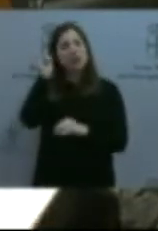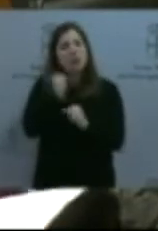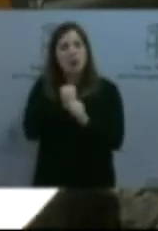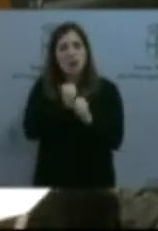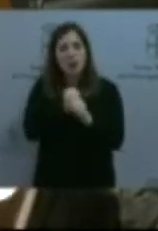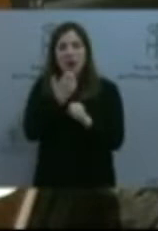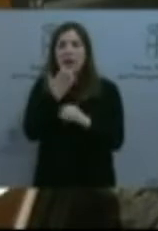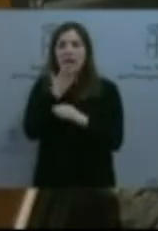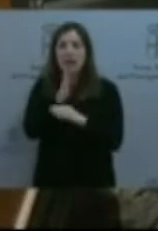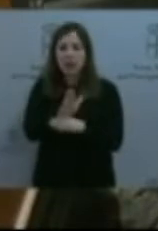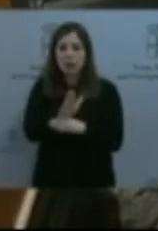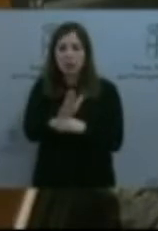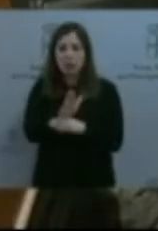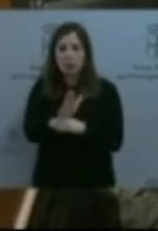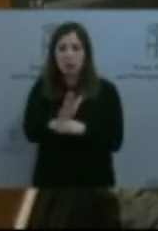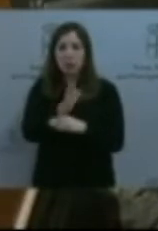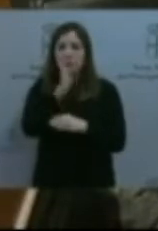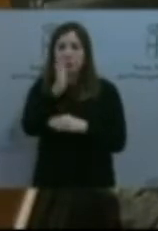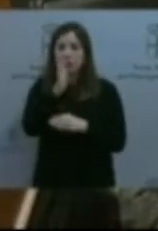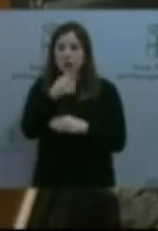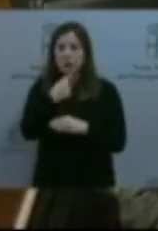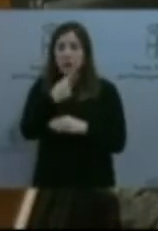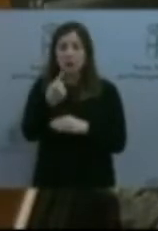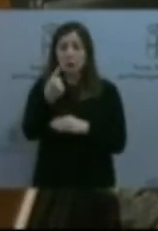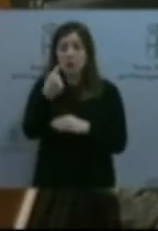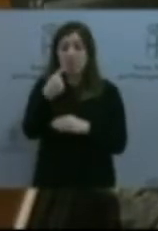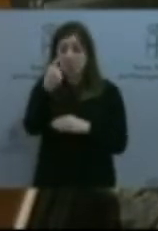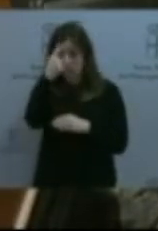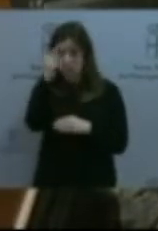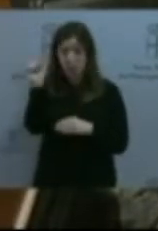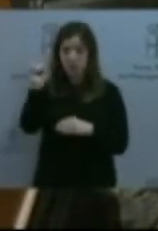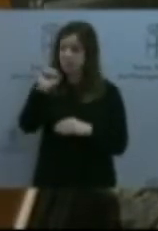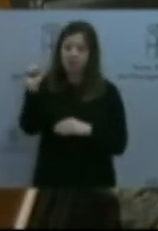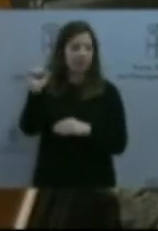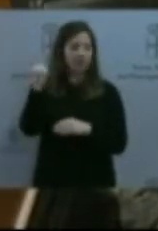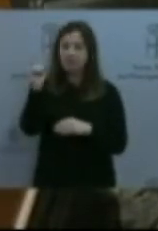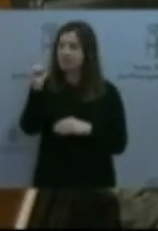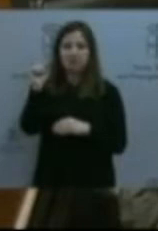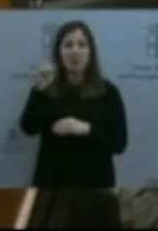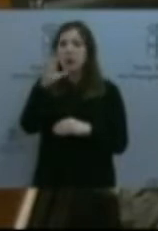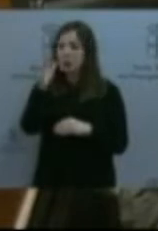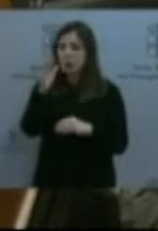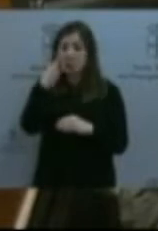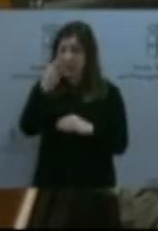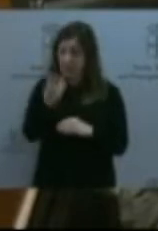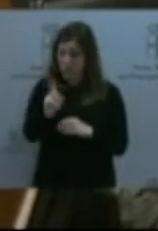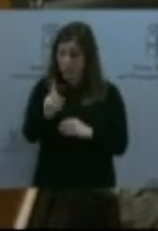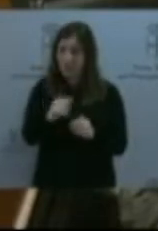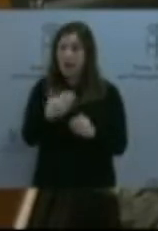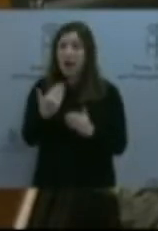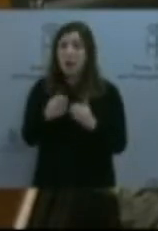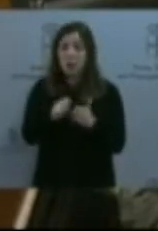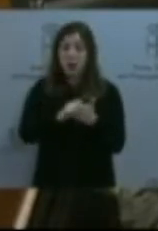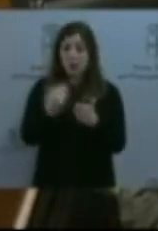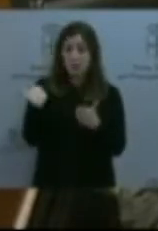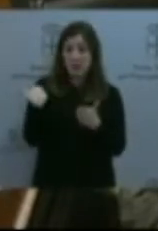que no con la cabeza, porque no obedecía a la verdad lo que usted estaba afirmando, es que desde hace pocos meses a los profesionales que están en listas de demandantes de